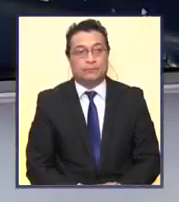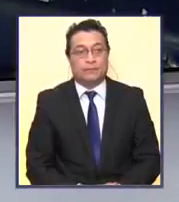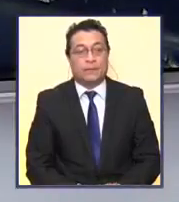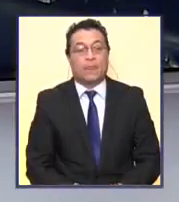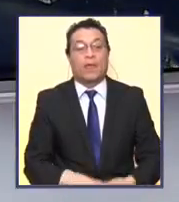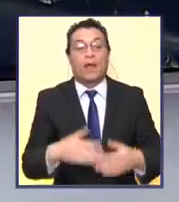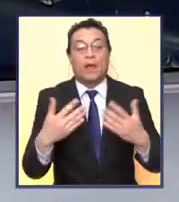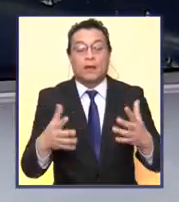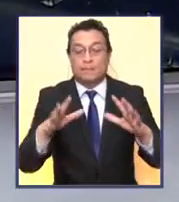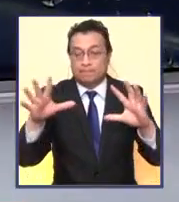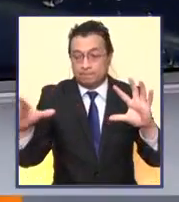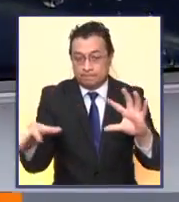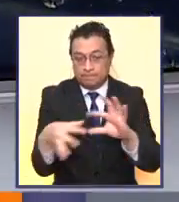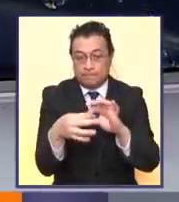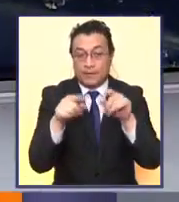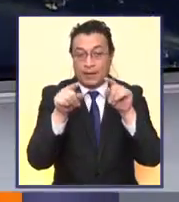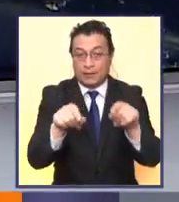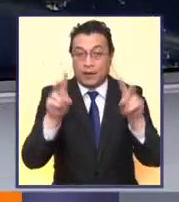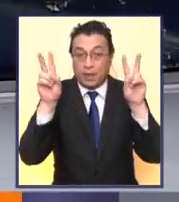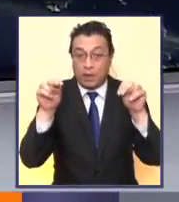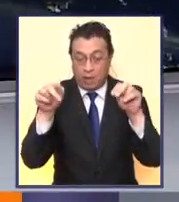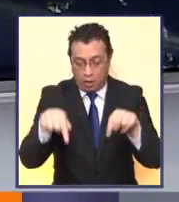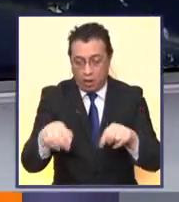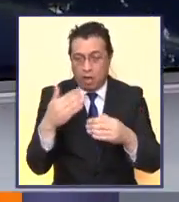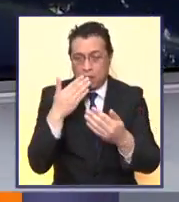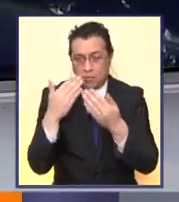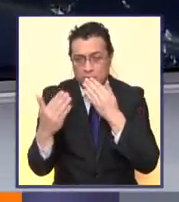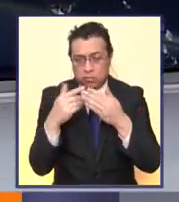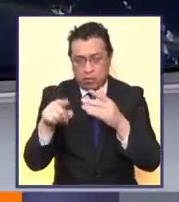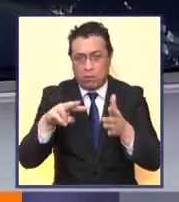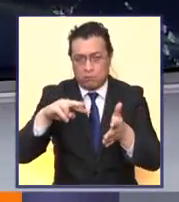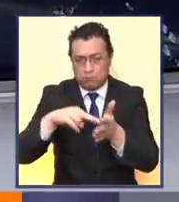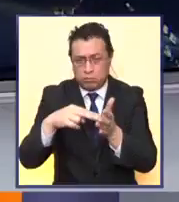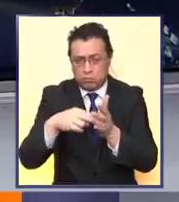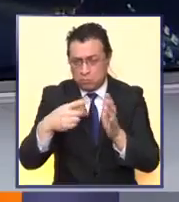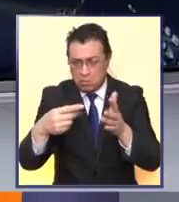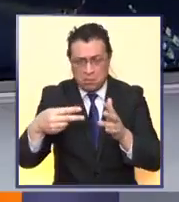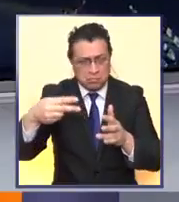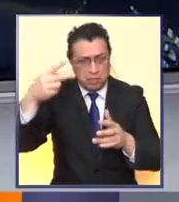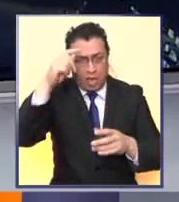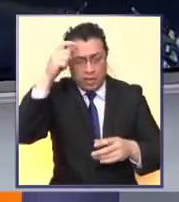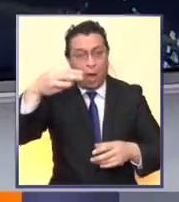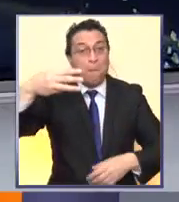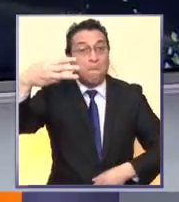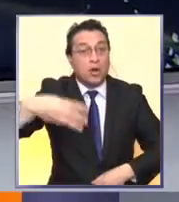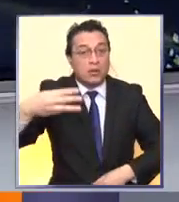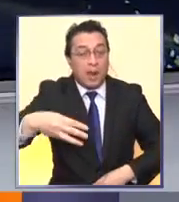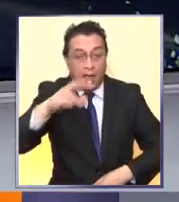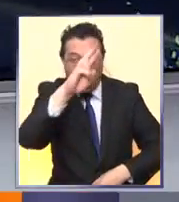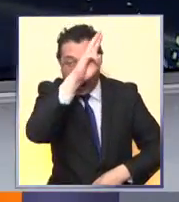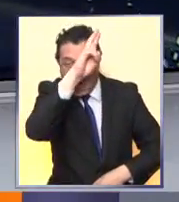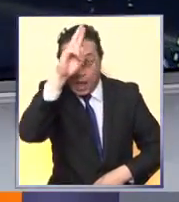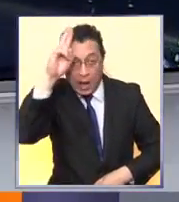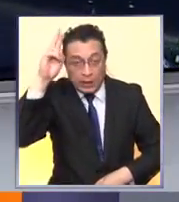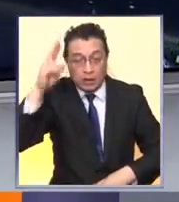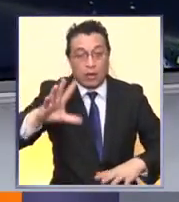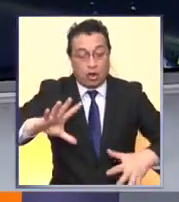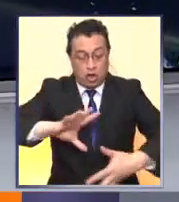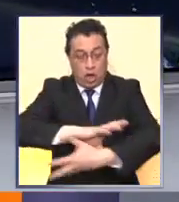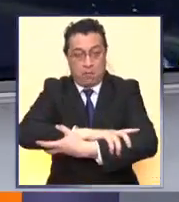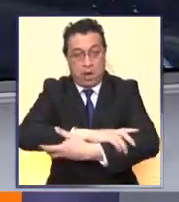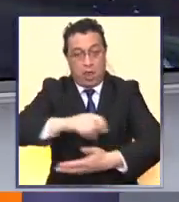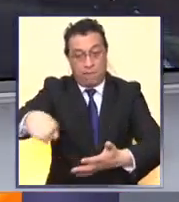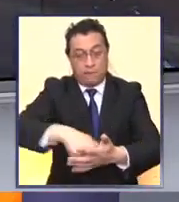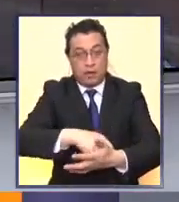Y relacionado también con este tema, hablamos ahora de una polémica iniciativa. La Municipalidad de La Reina firmó un convenio con el Club